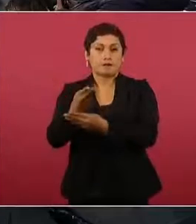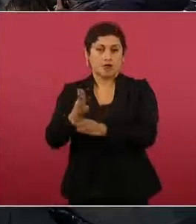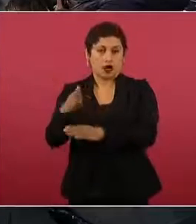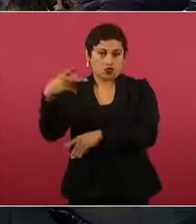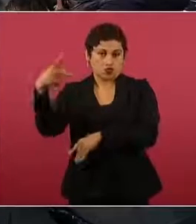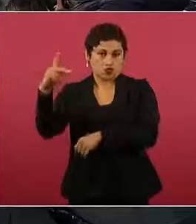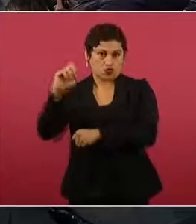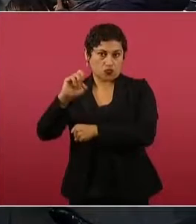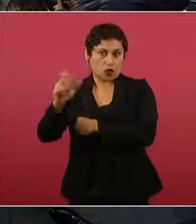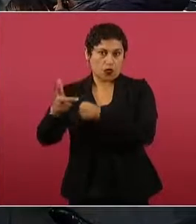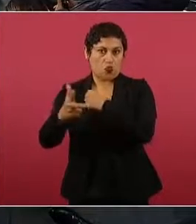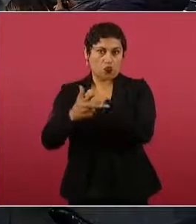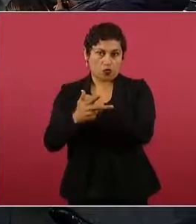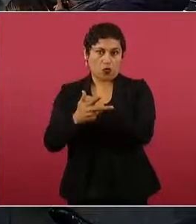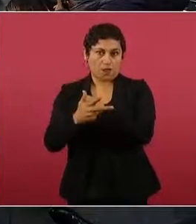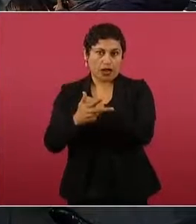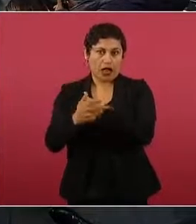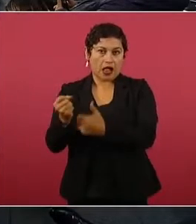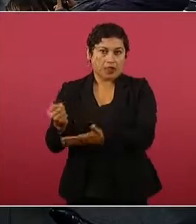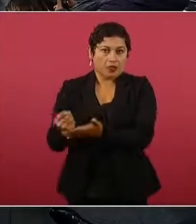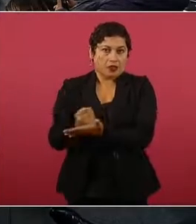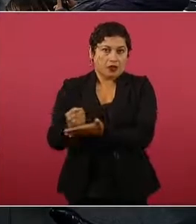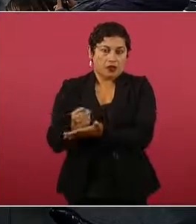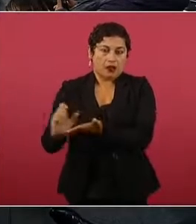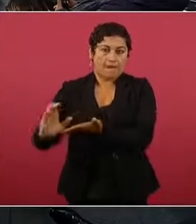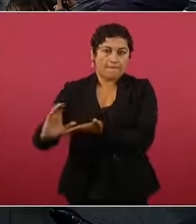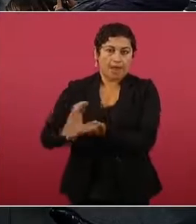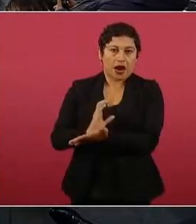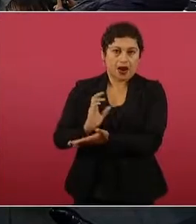de obtener un crédito